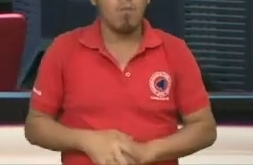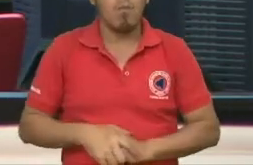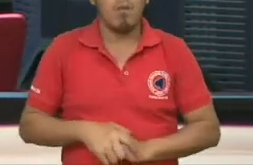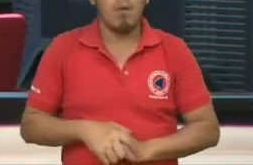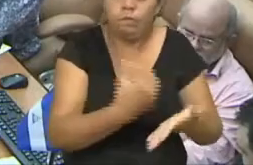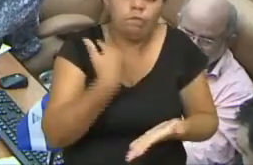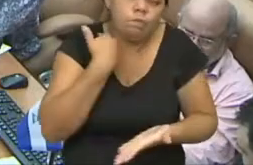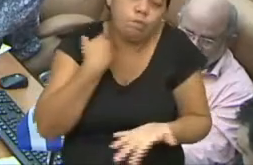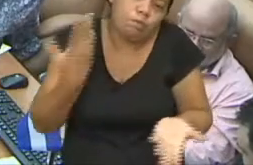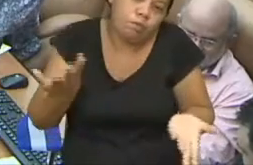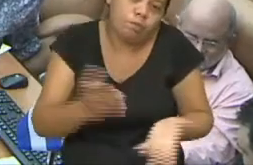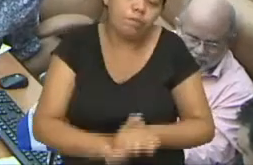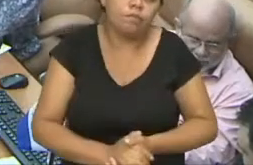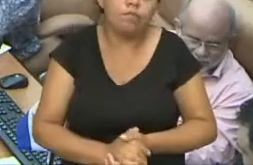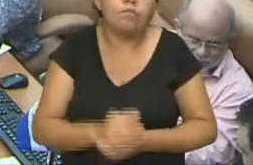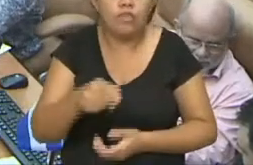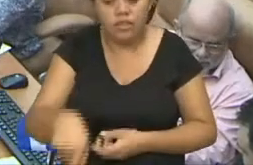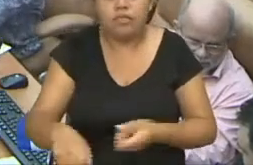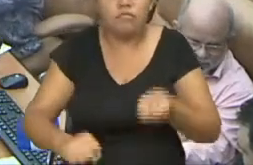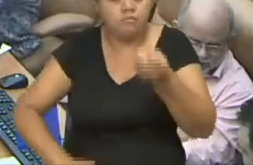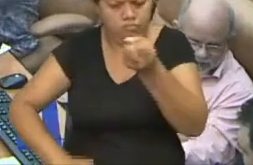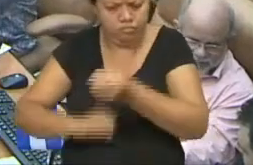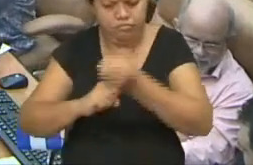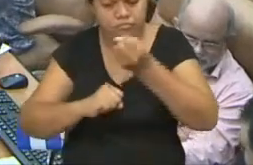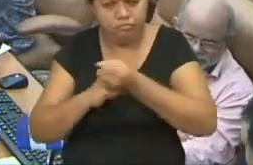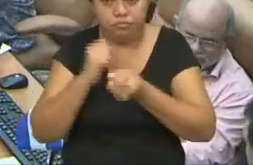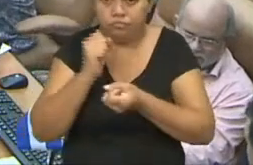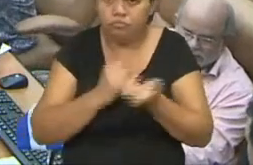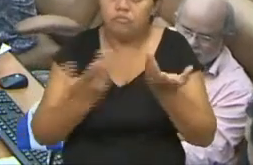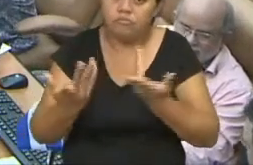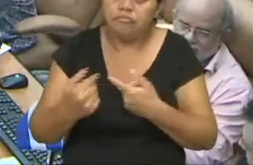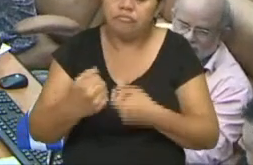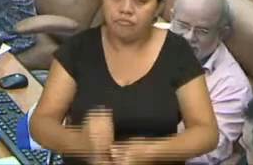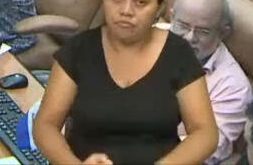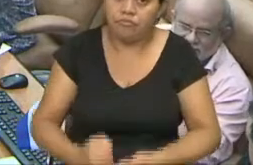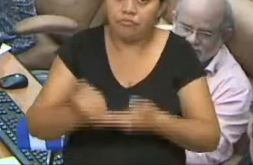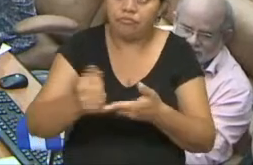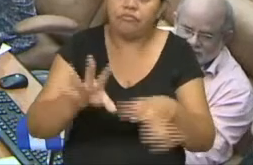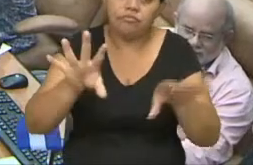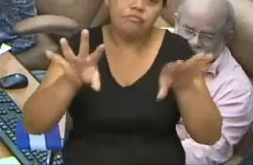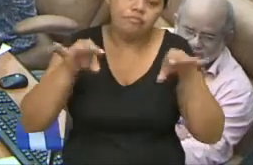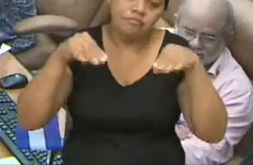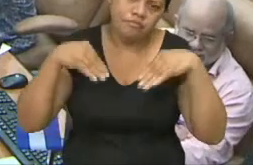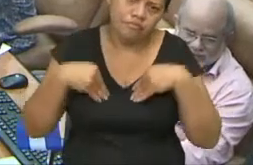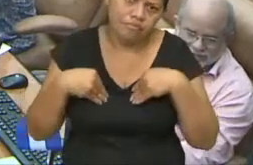diputado liberal. Este apoyo temporal, en la intención de su aprobación,